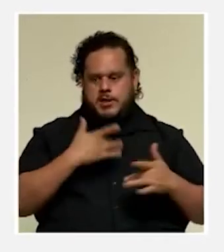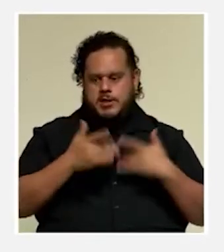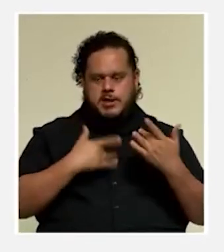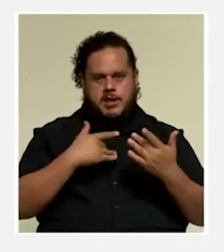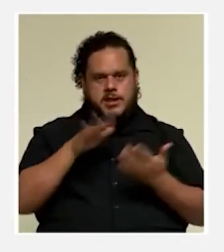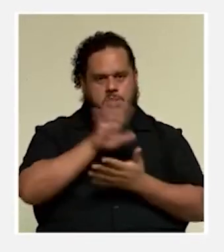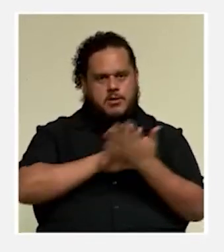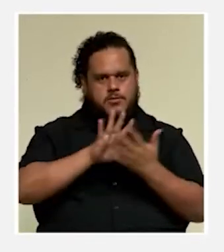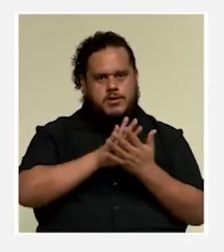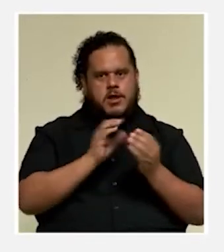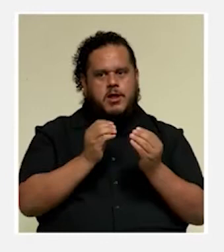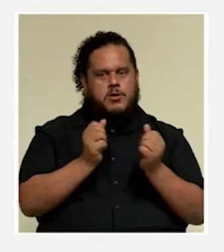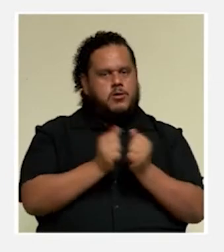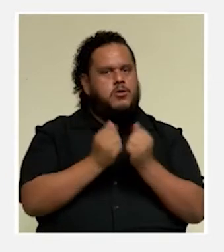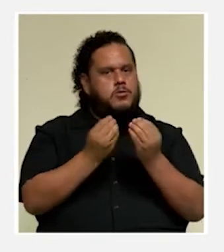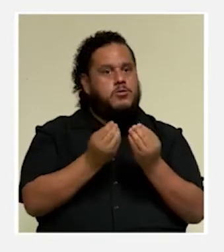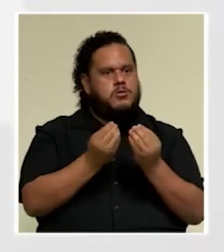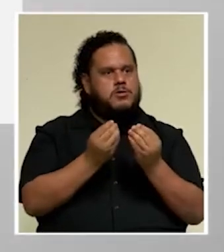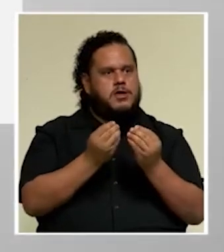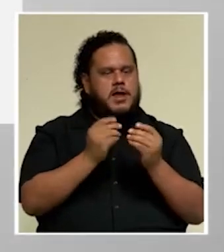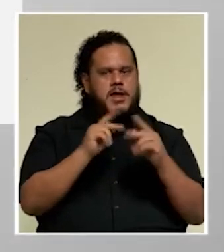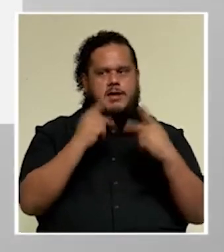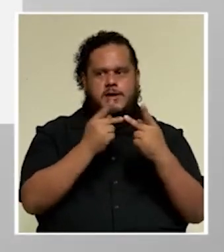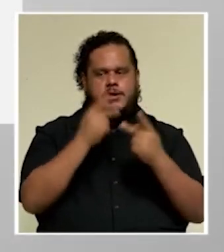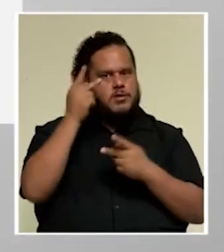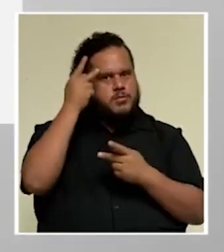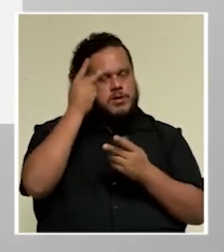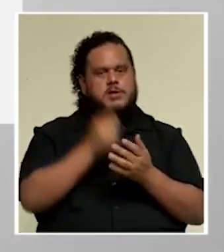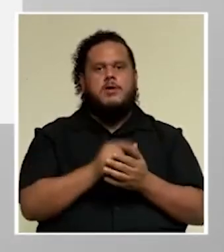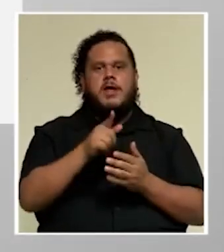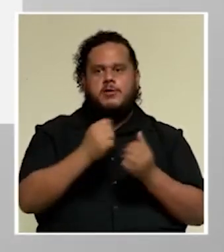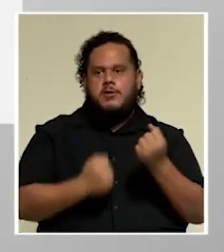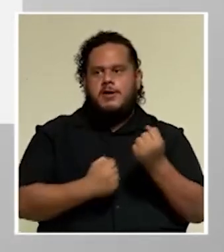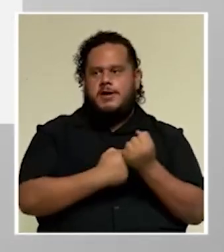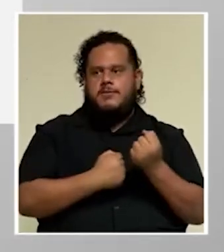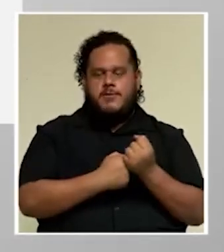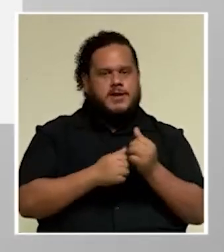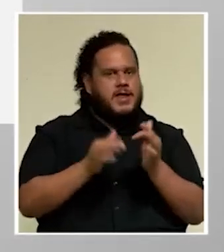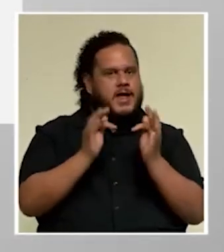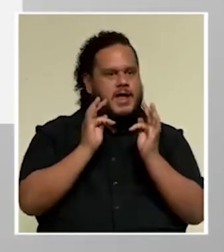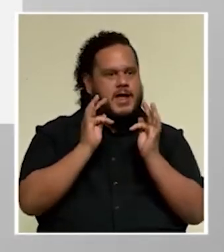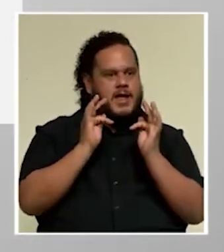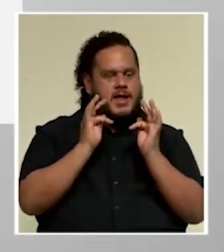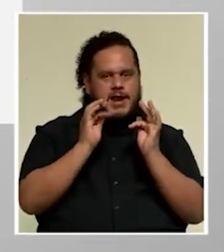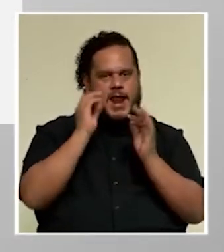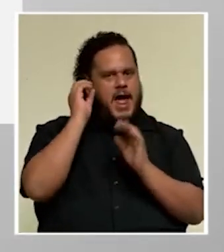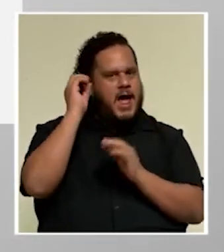tantos partidos políticos. Esto refuerza la tesis que hemos venido hablando